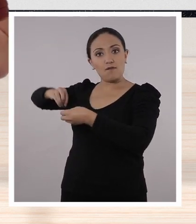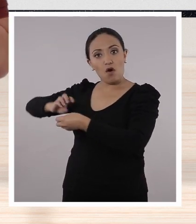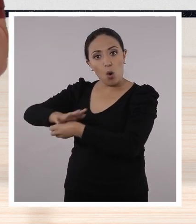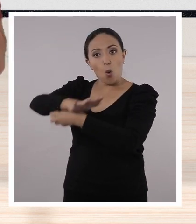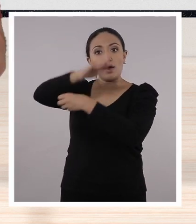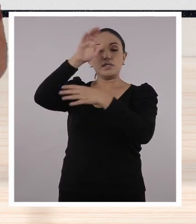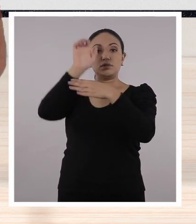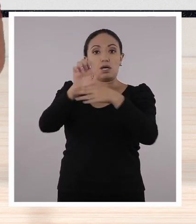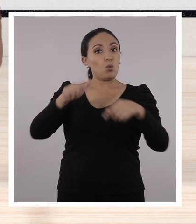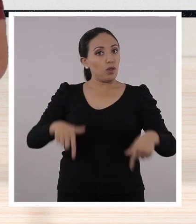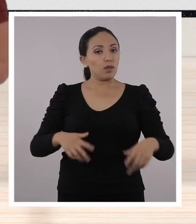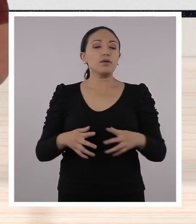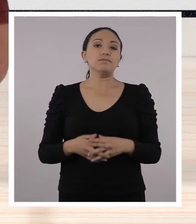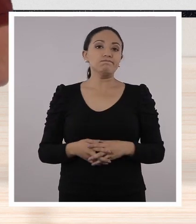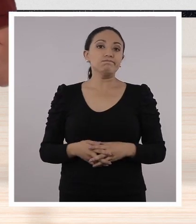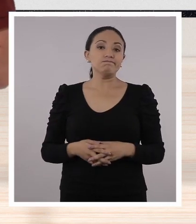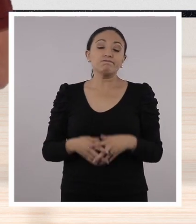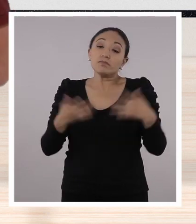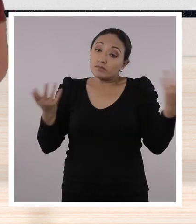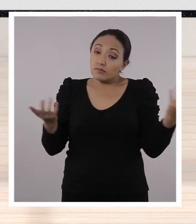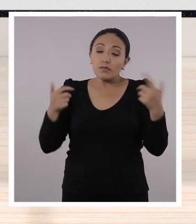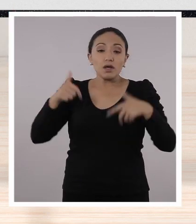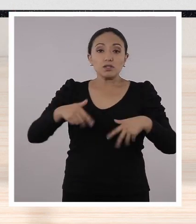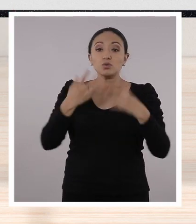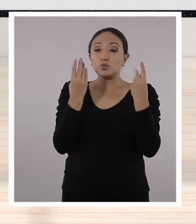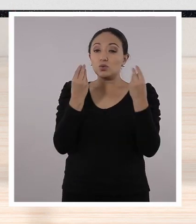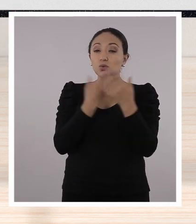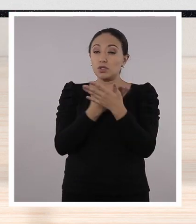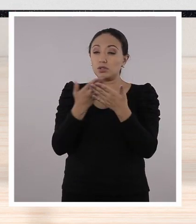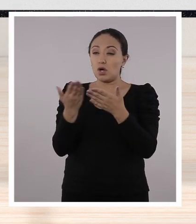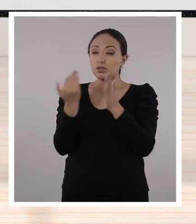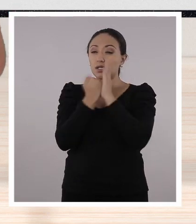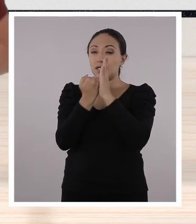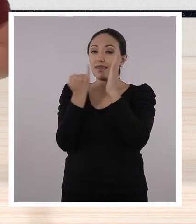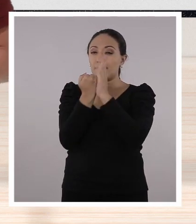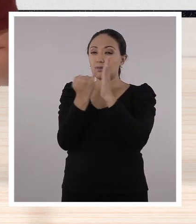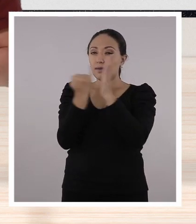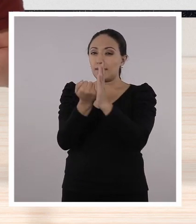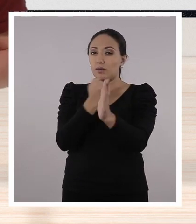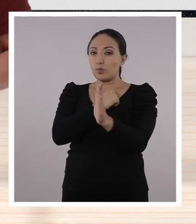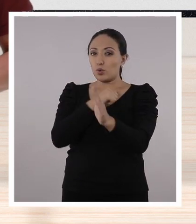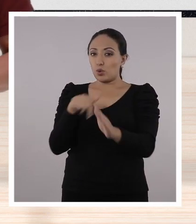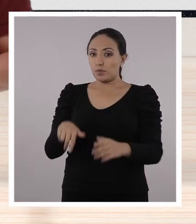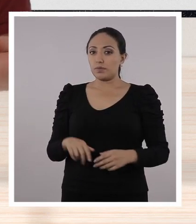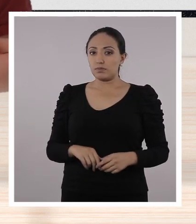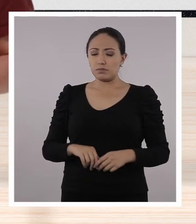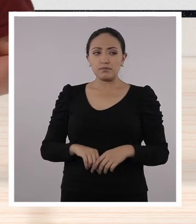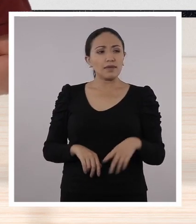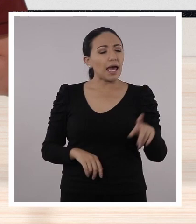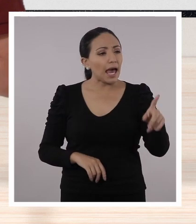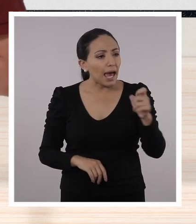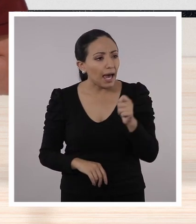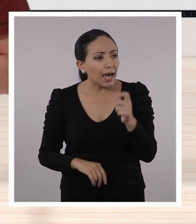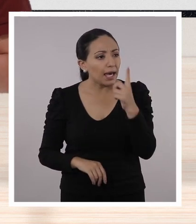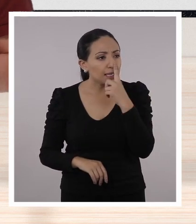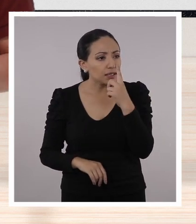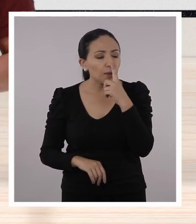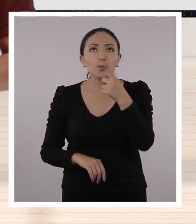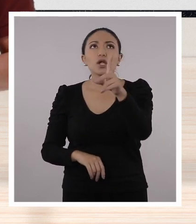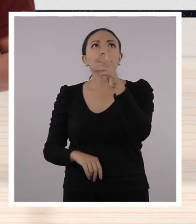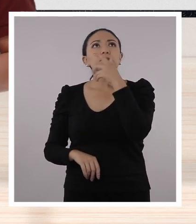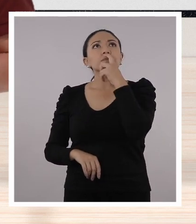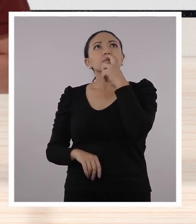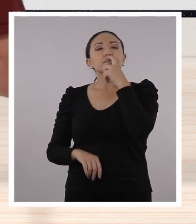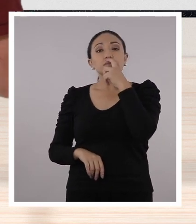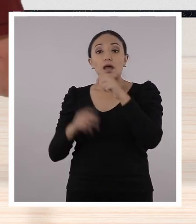países, comparten mucha historia común y todos seguramente tenemos cosas que nos identifican. Claro que sí, yo encuentro muchas cosas en común,